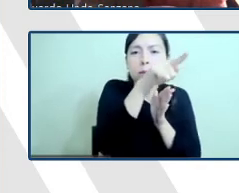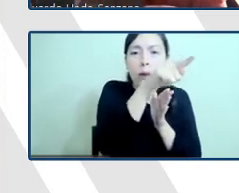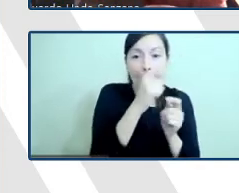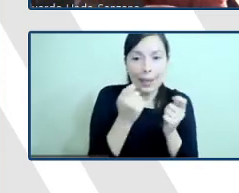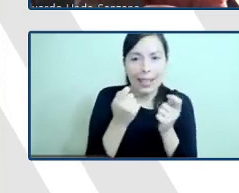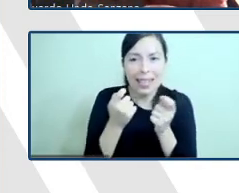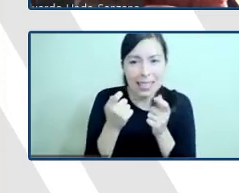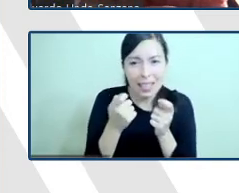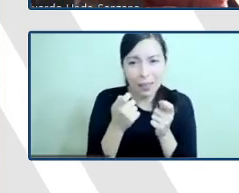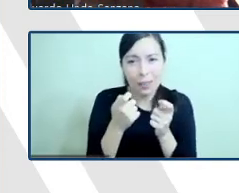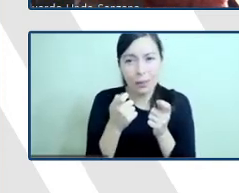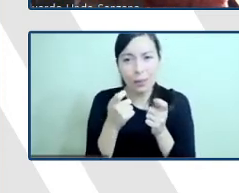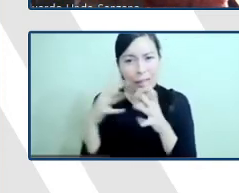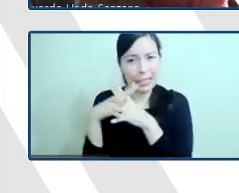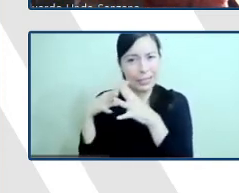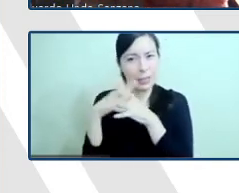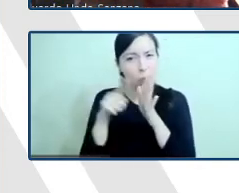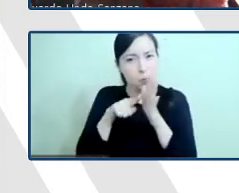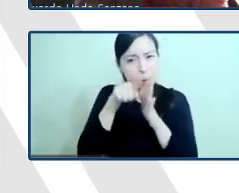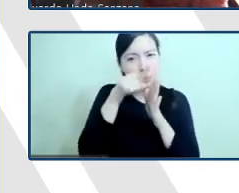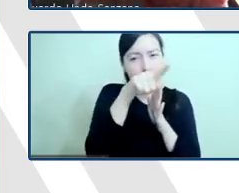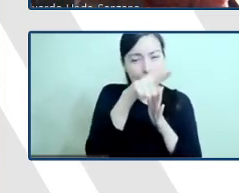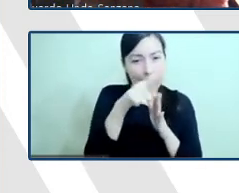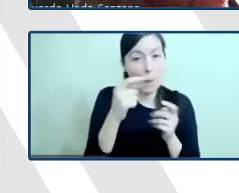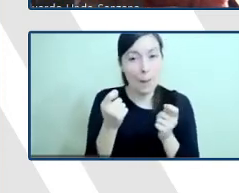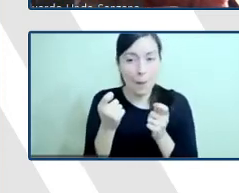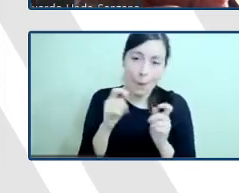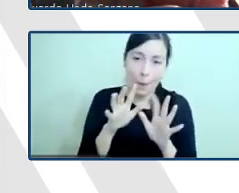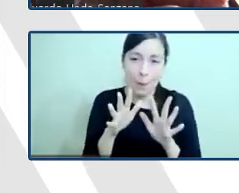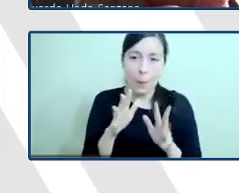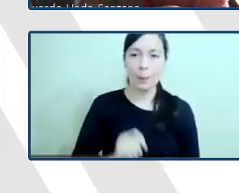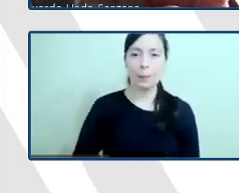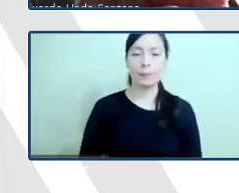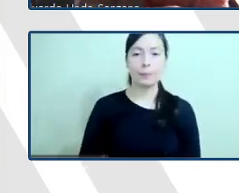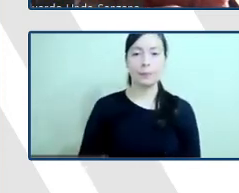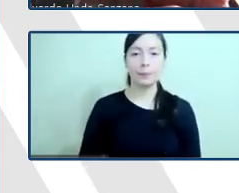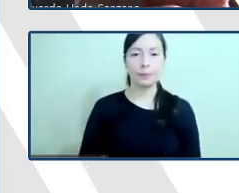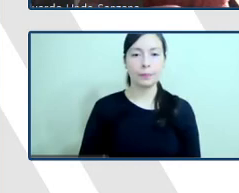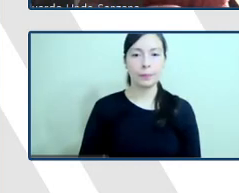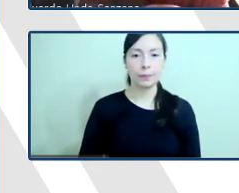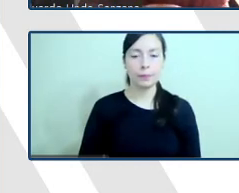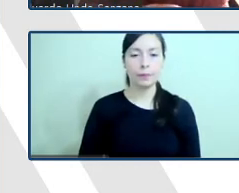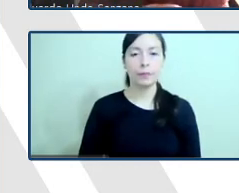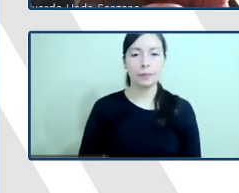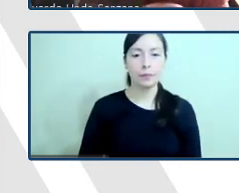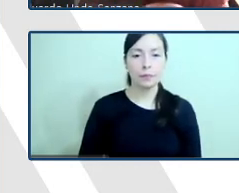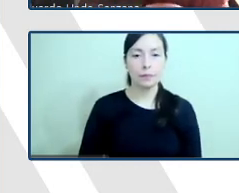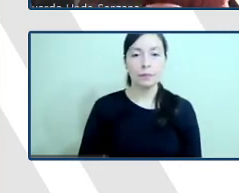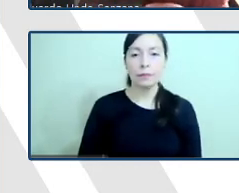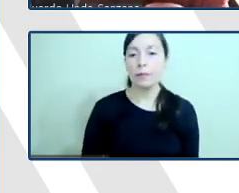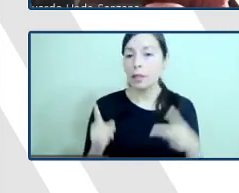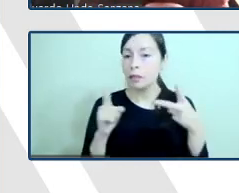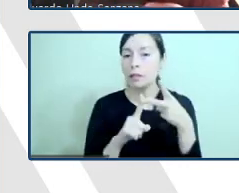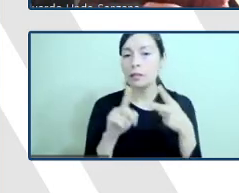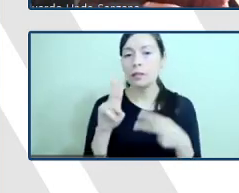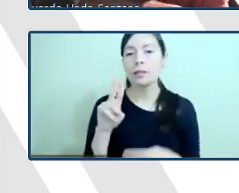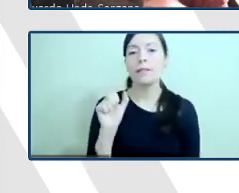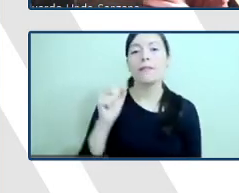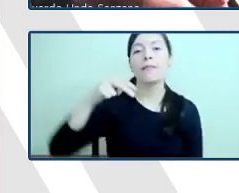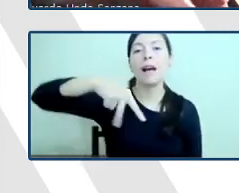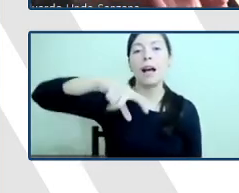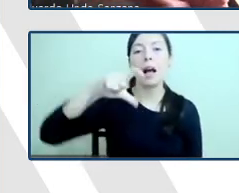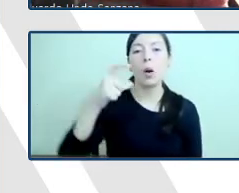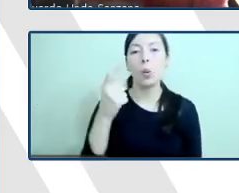a un cohete que prácticamente podía haber funcionado como un misil. Mientras que el Vanguard 1 realmente sigue más